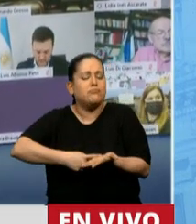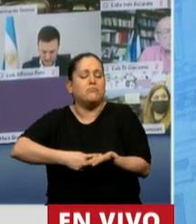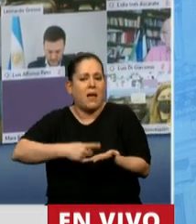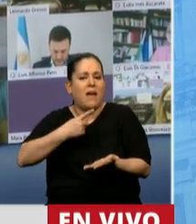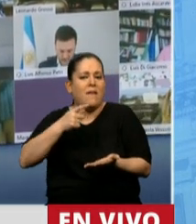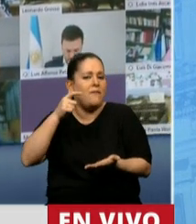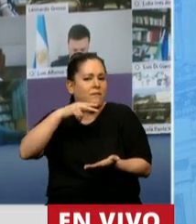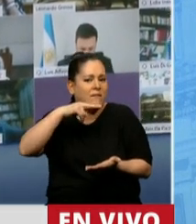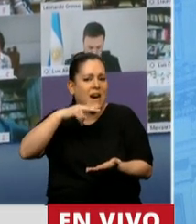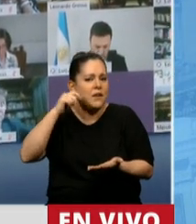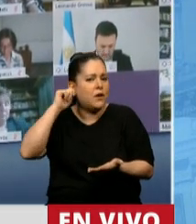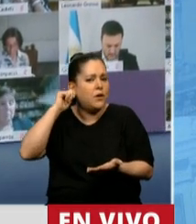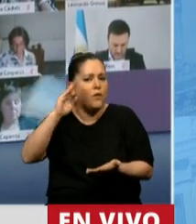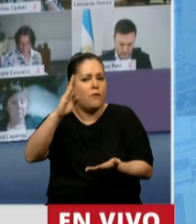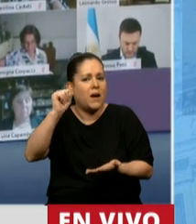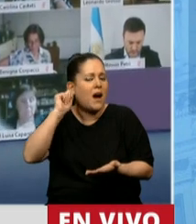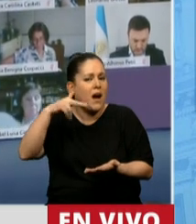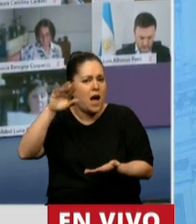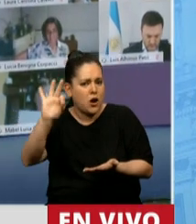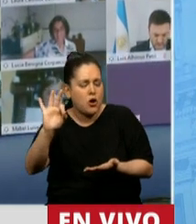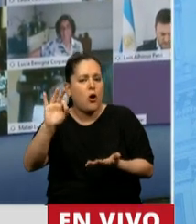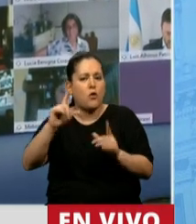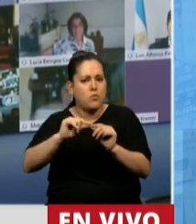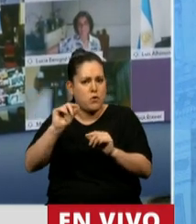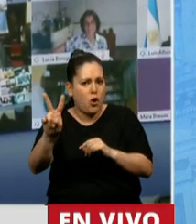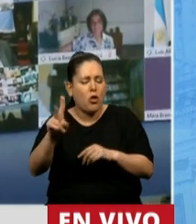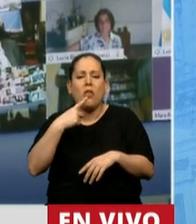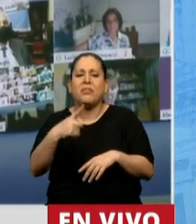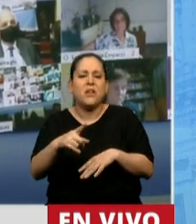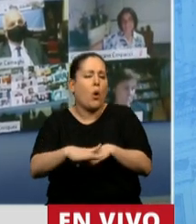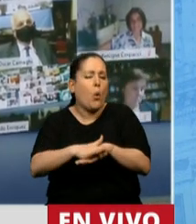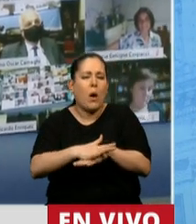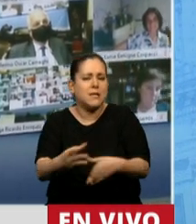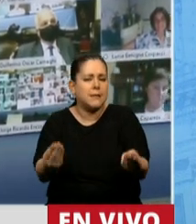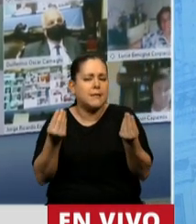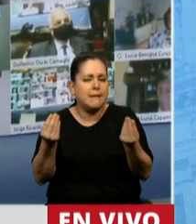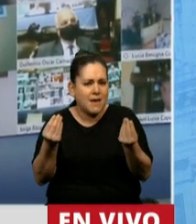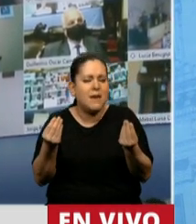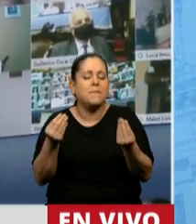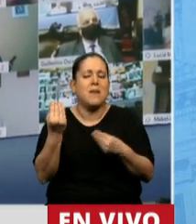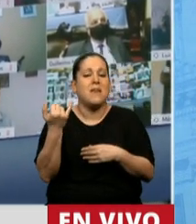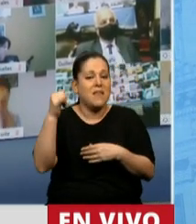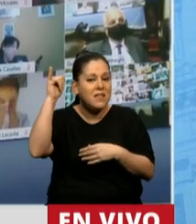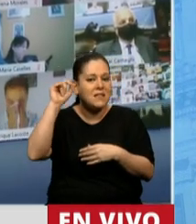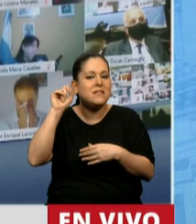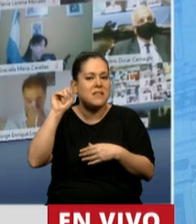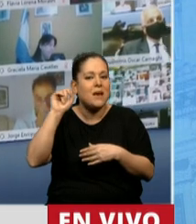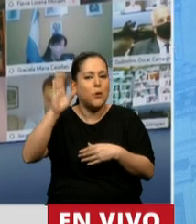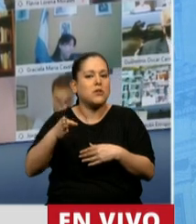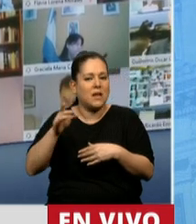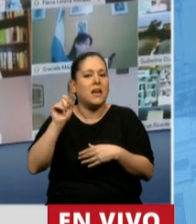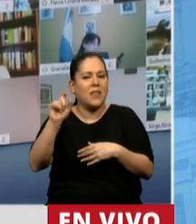cual se dispuso que se tomara en base el eh el índice de la